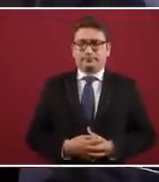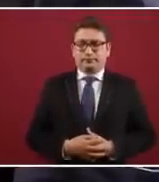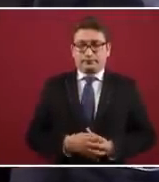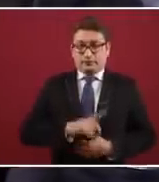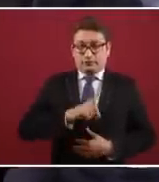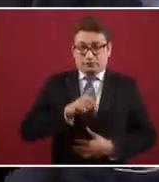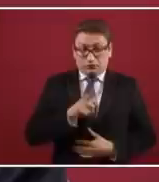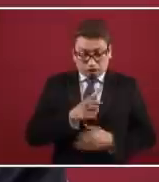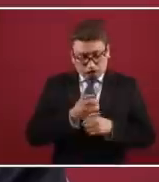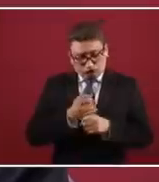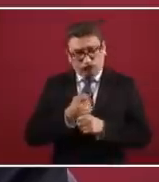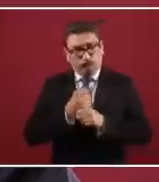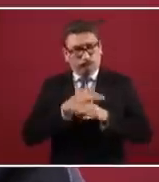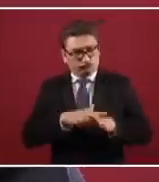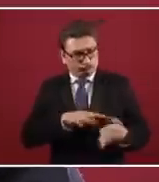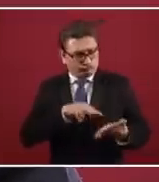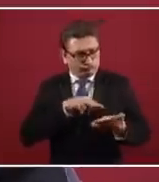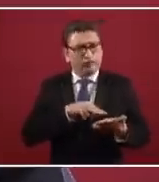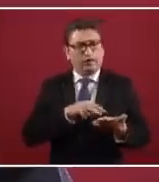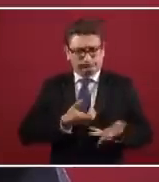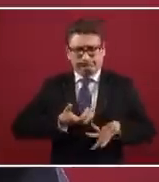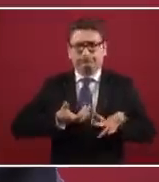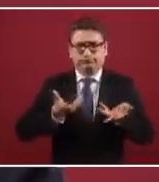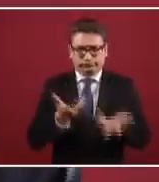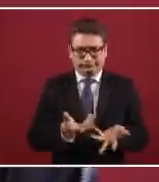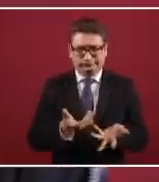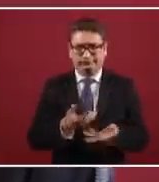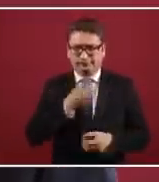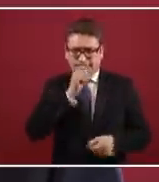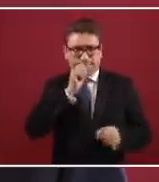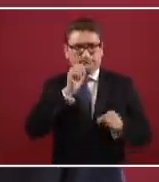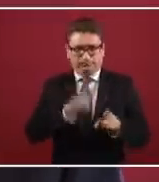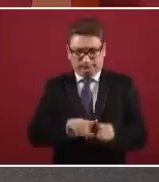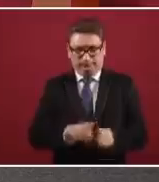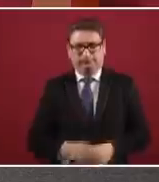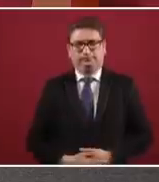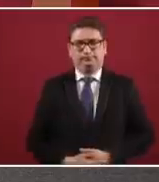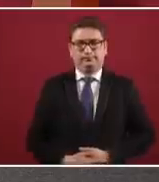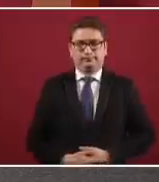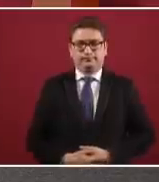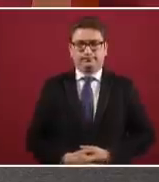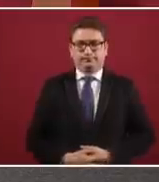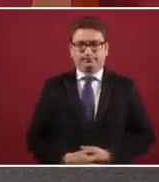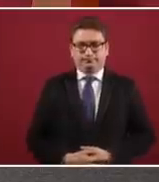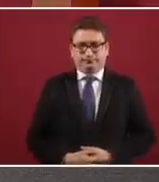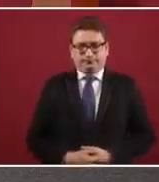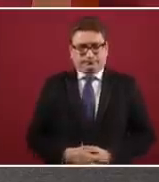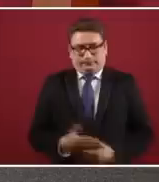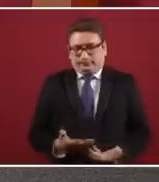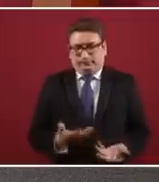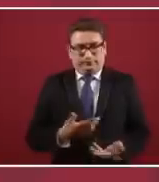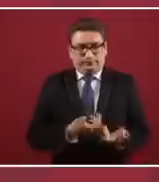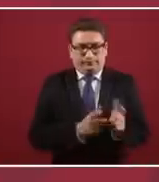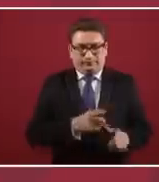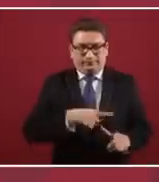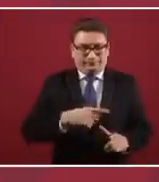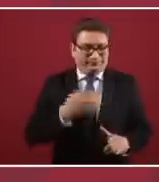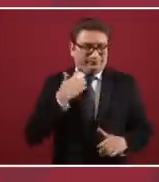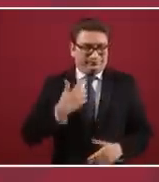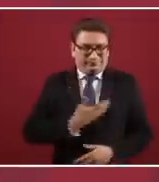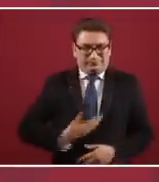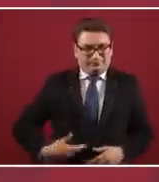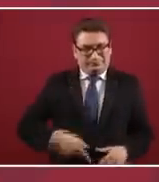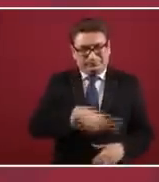actuar. También otra variante del conservadurismo,